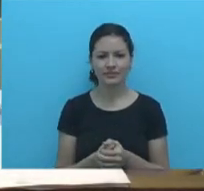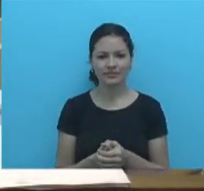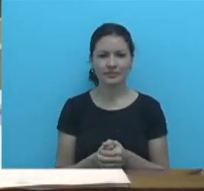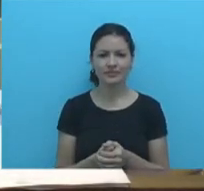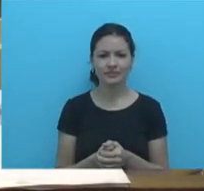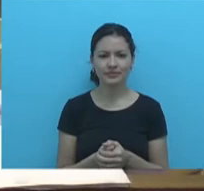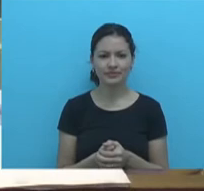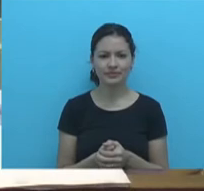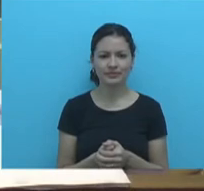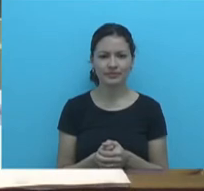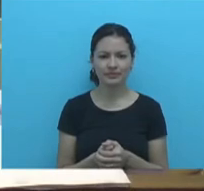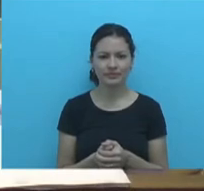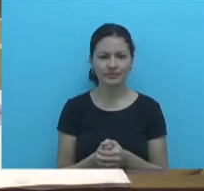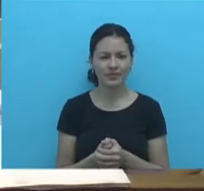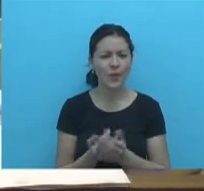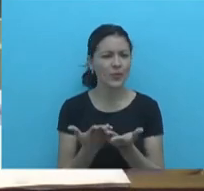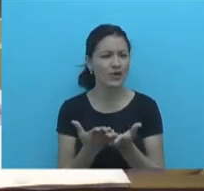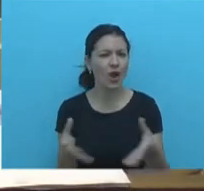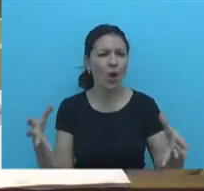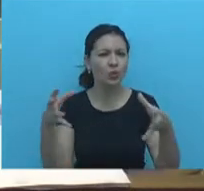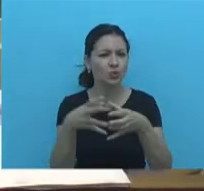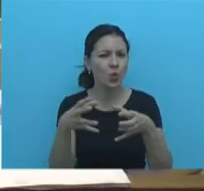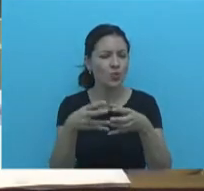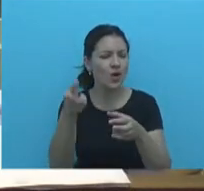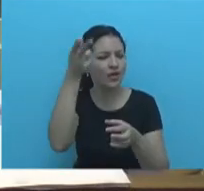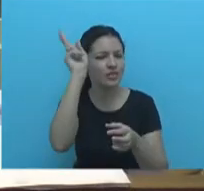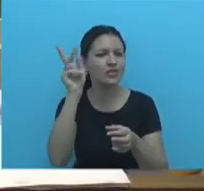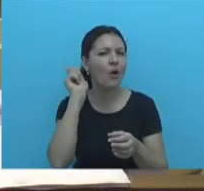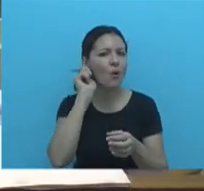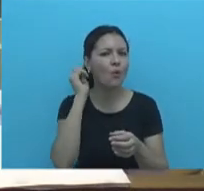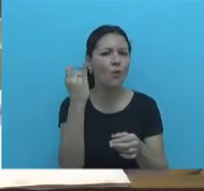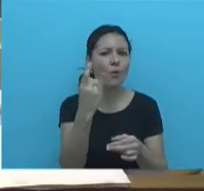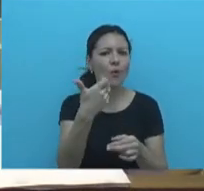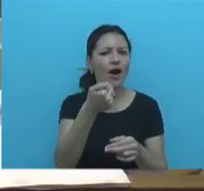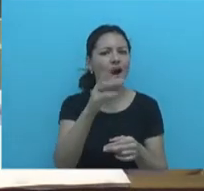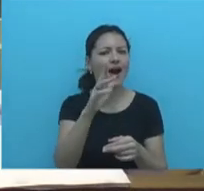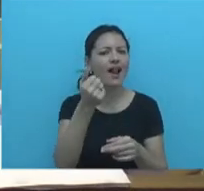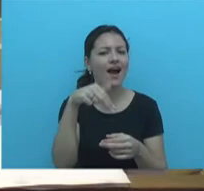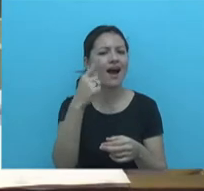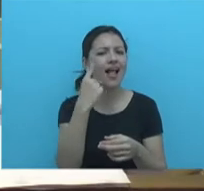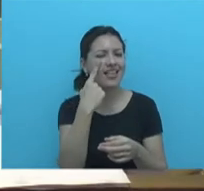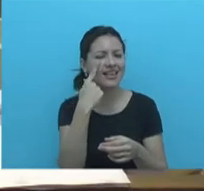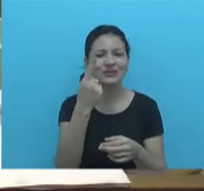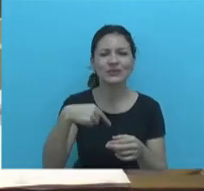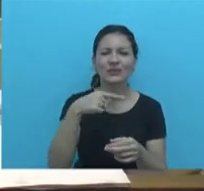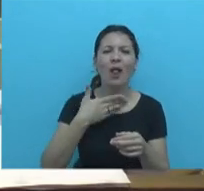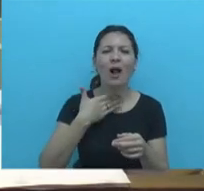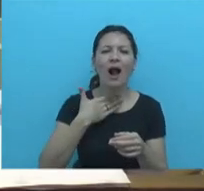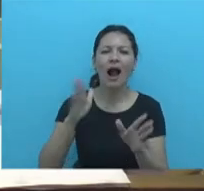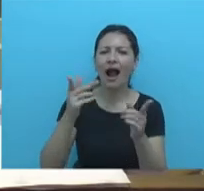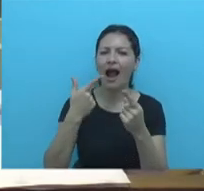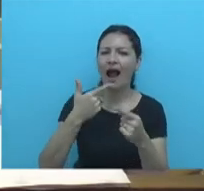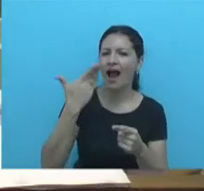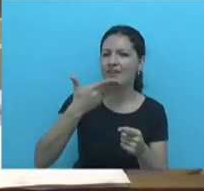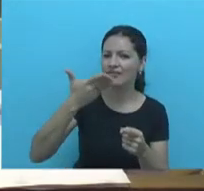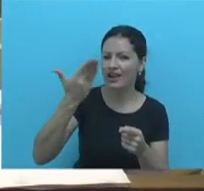es la parte guaraní. La tonada lo dice, si nosotros nos hablamos vía celular, del otro